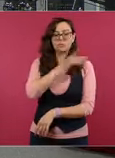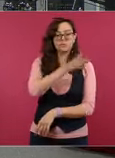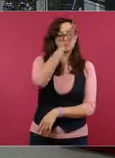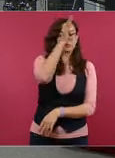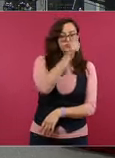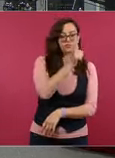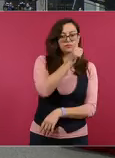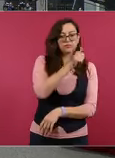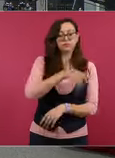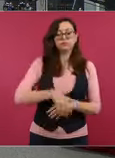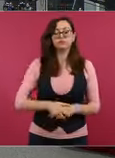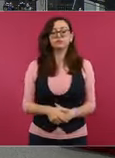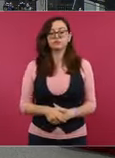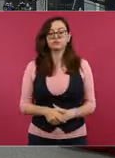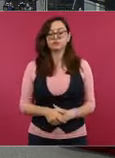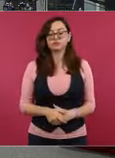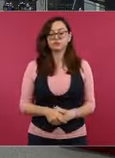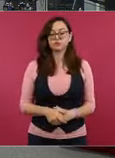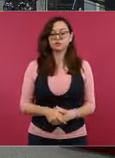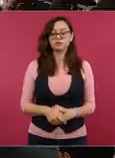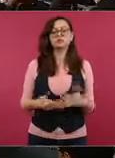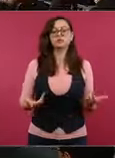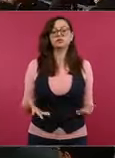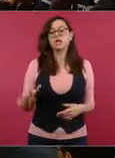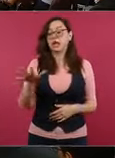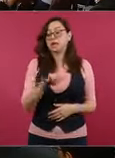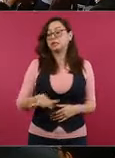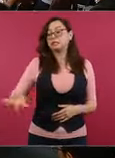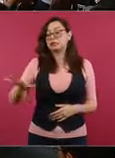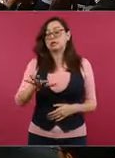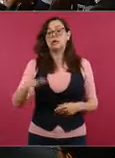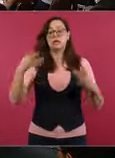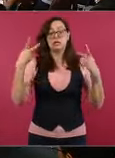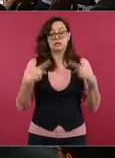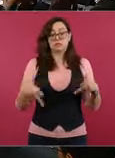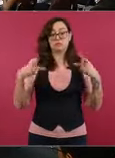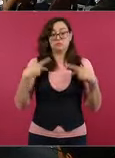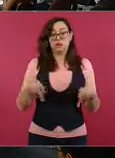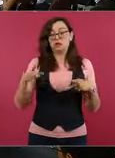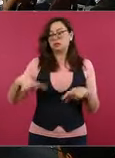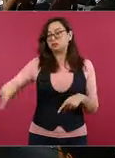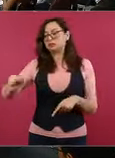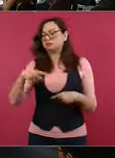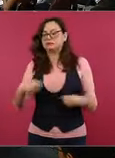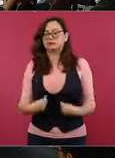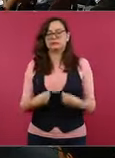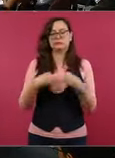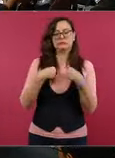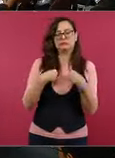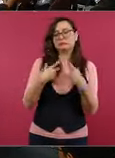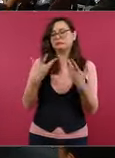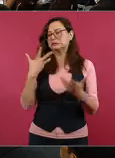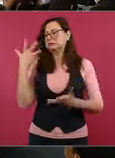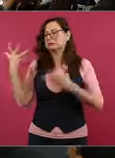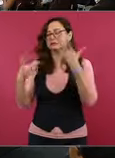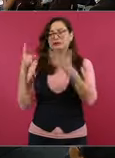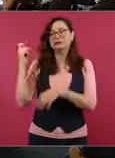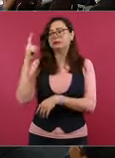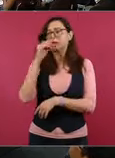¿Qué reportes tiene de desplazamiento de la población en esa región, presidente? ¿Qué es la denuncia central del? Va a informar